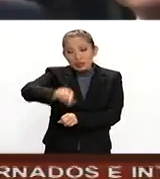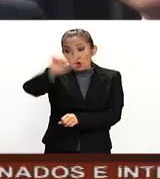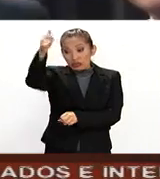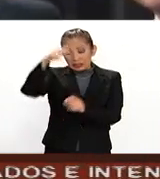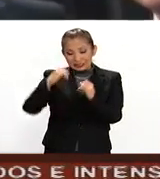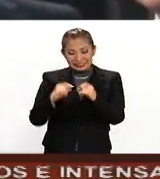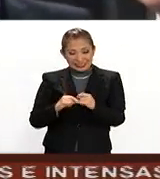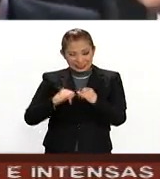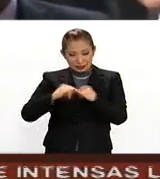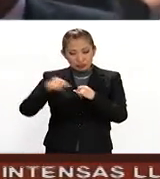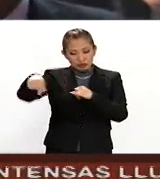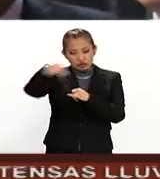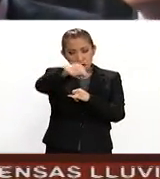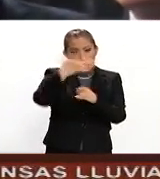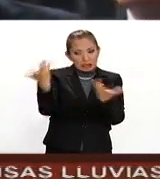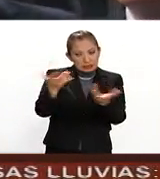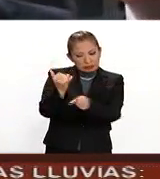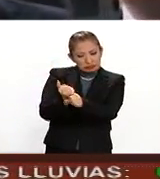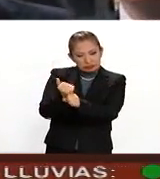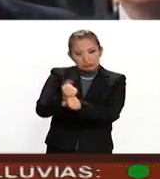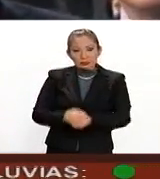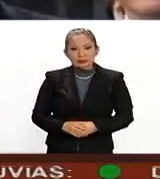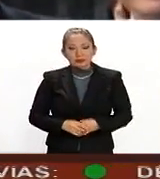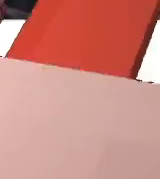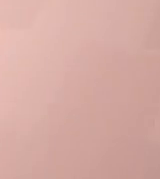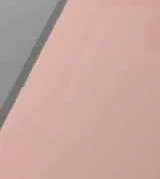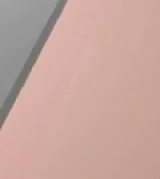otras instituciones encargadas de su localización.